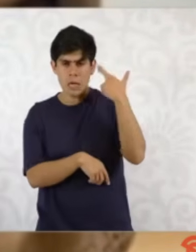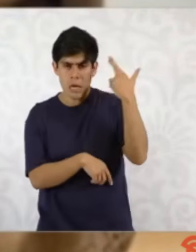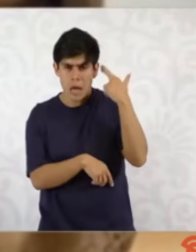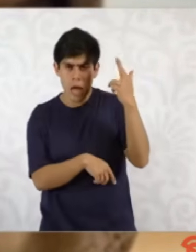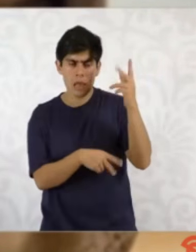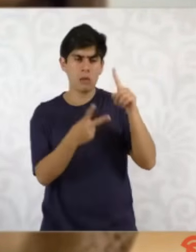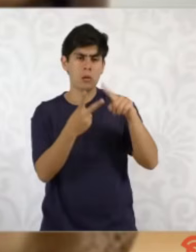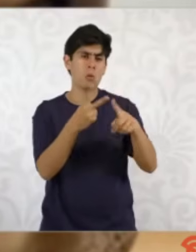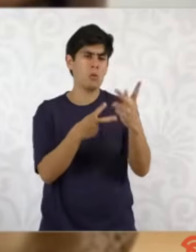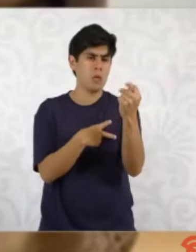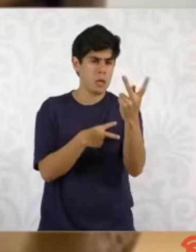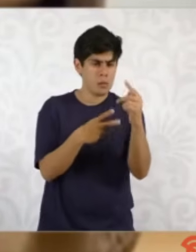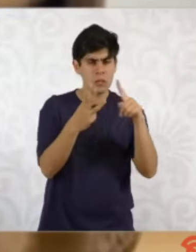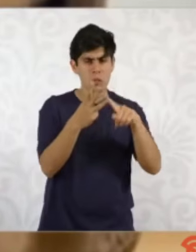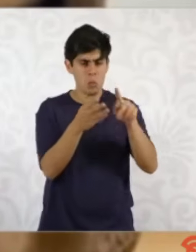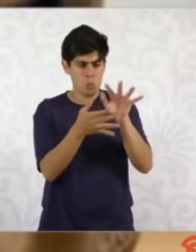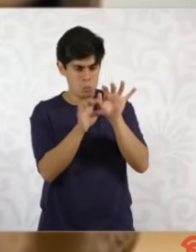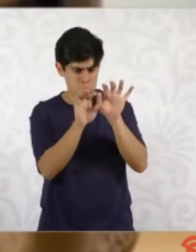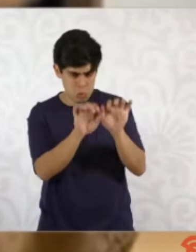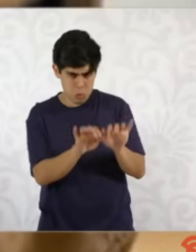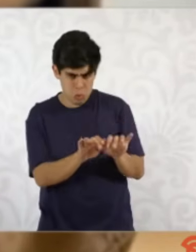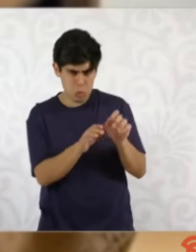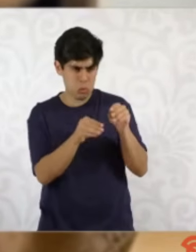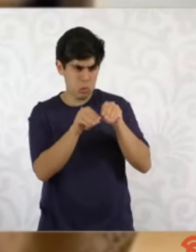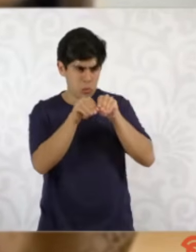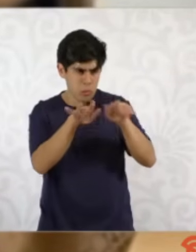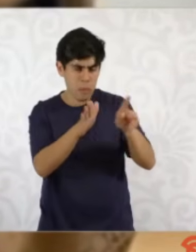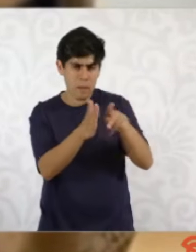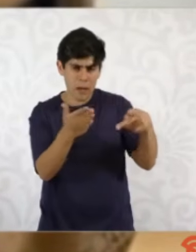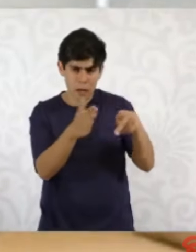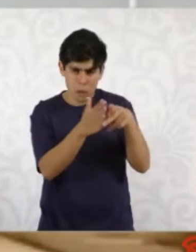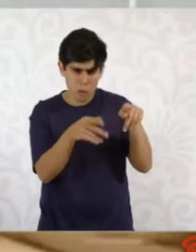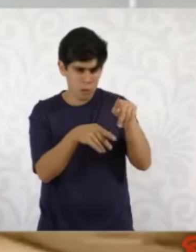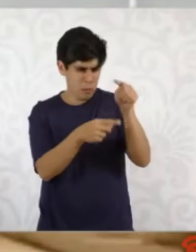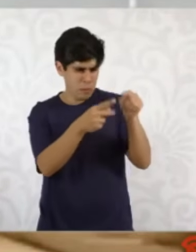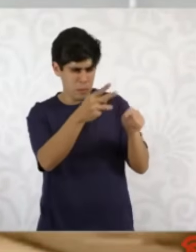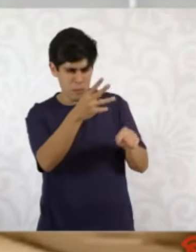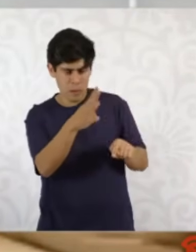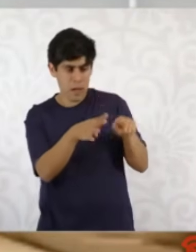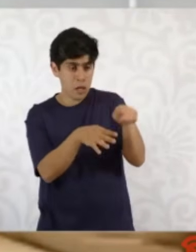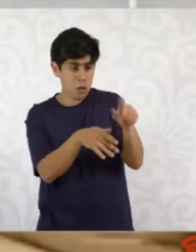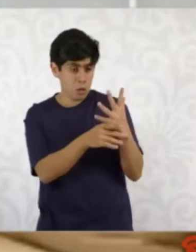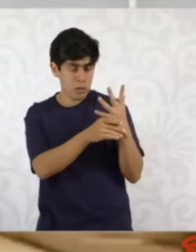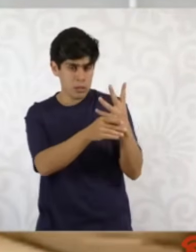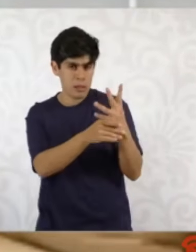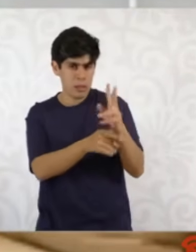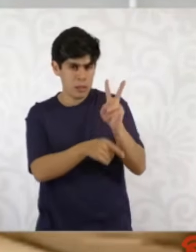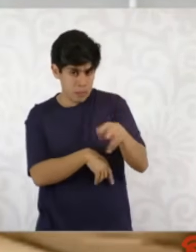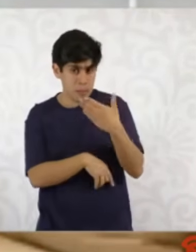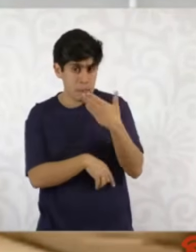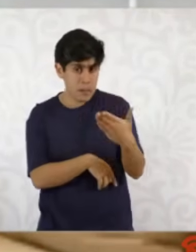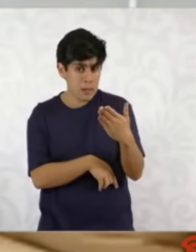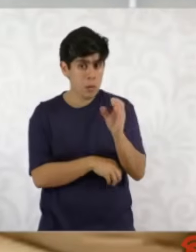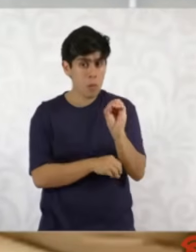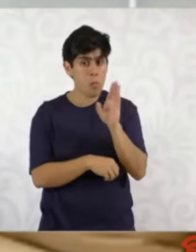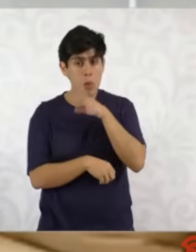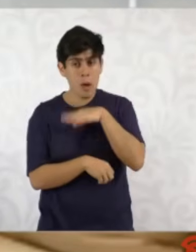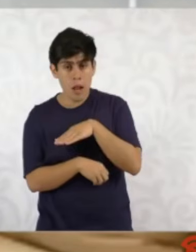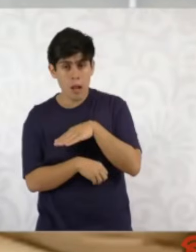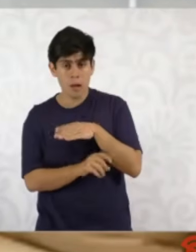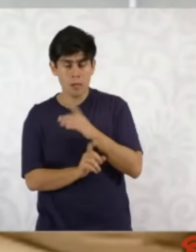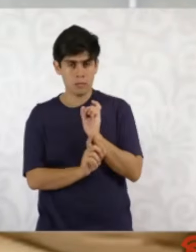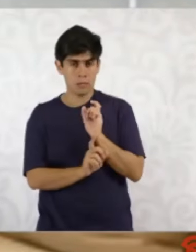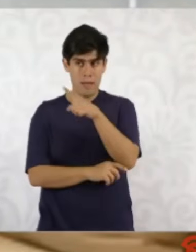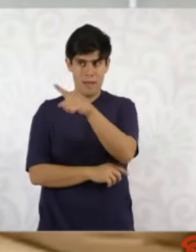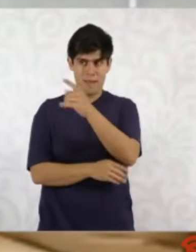prensa, escrita, etcétera, que esté vigilando qué se dice y en qué contexto. Que la veracidad, que la oportunidad, que cuándo es una opinión y cuándo es